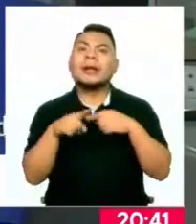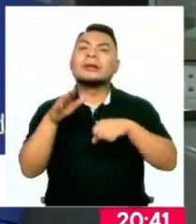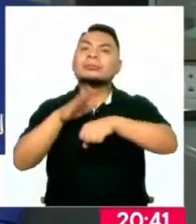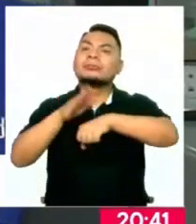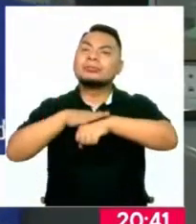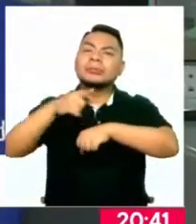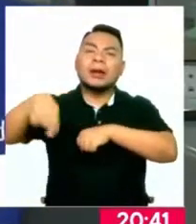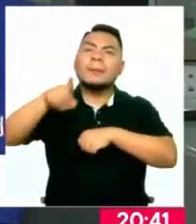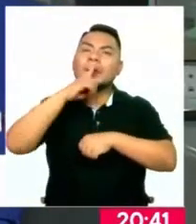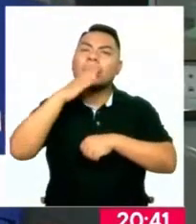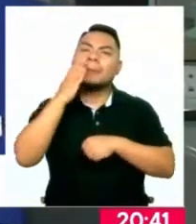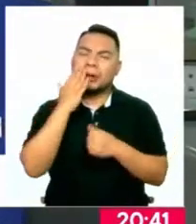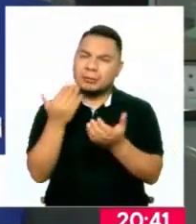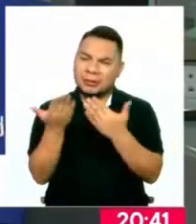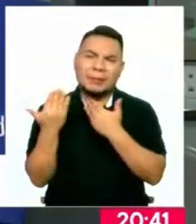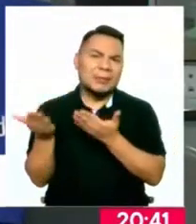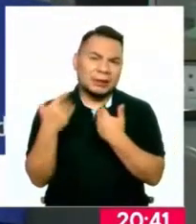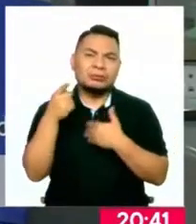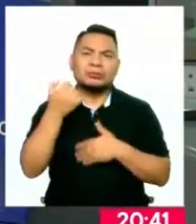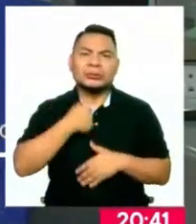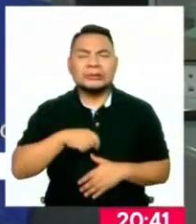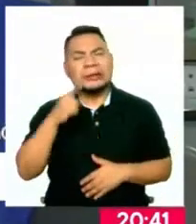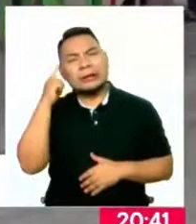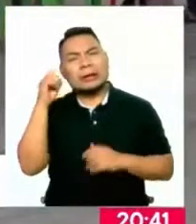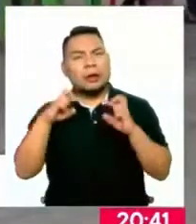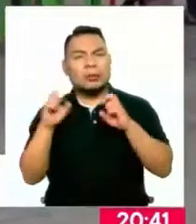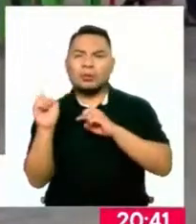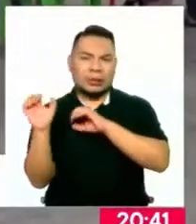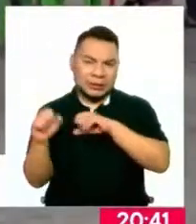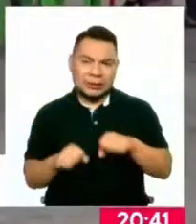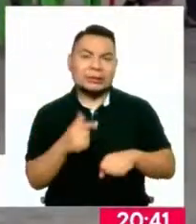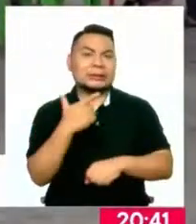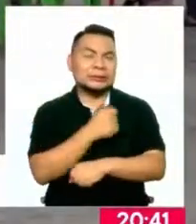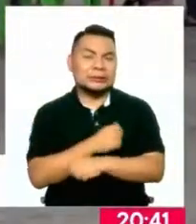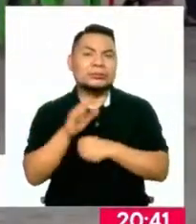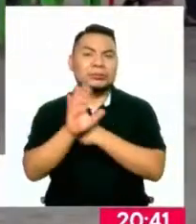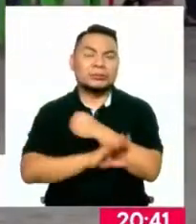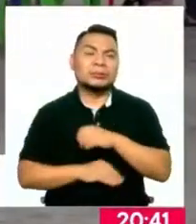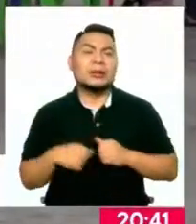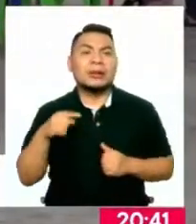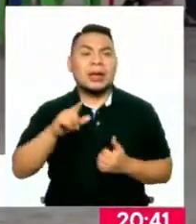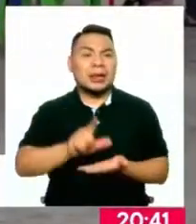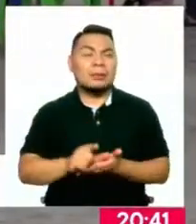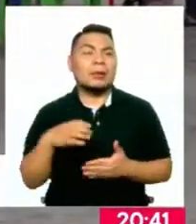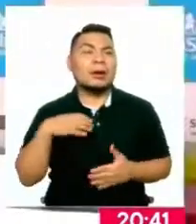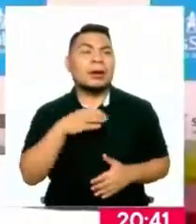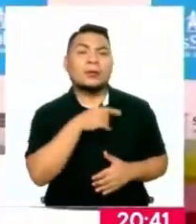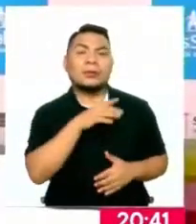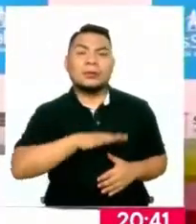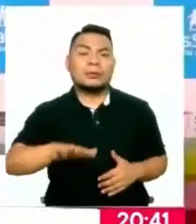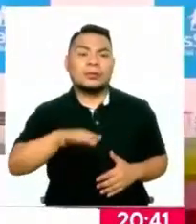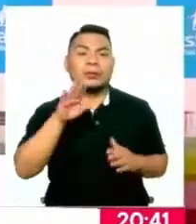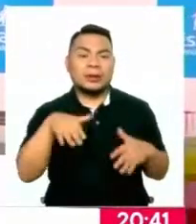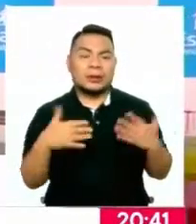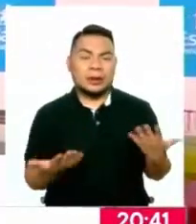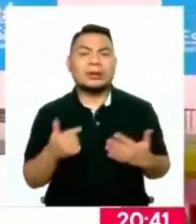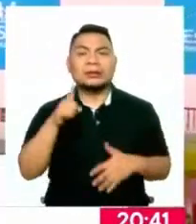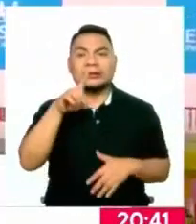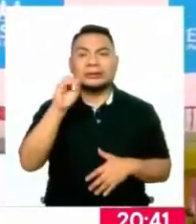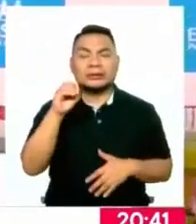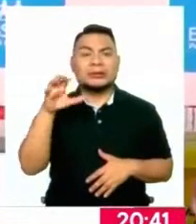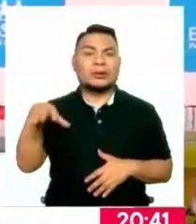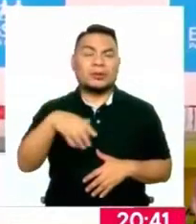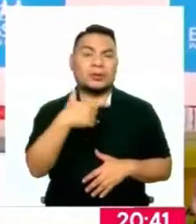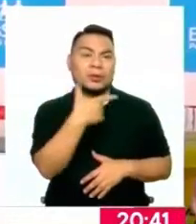la población, a los padres de familia, a traer a sus hijos a estos vacunatorios. A nivel de Lima Metropolitana y Callao, hay disponibles 10